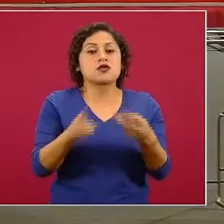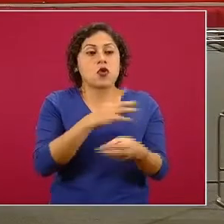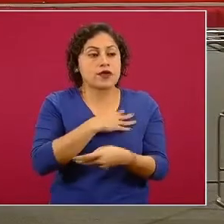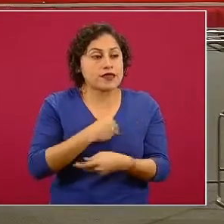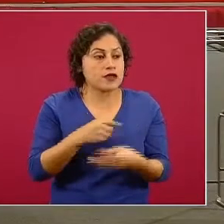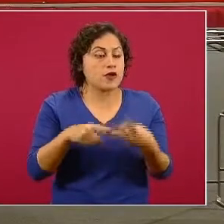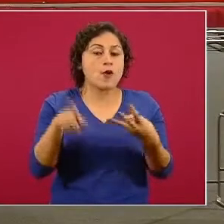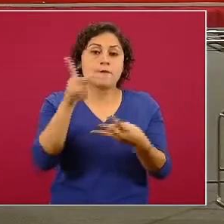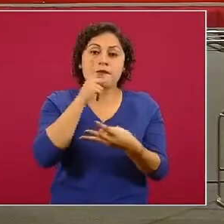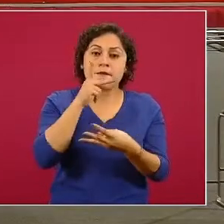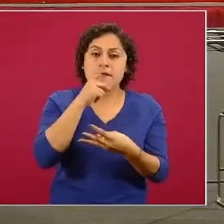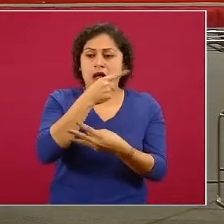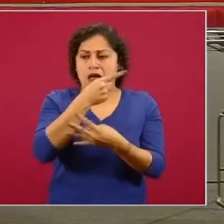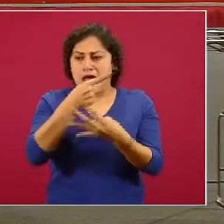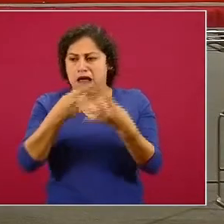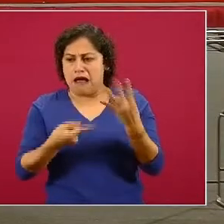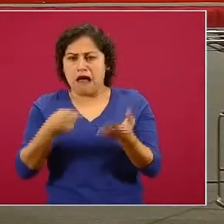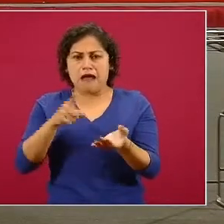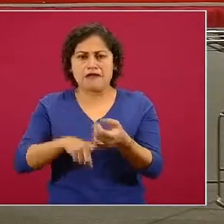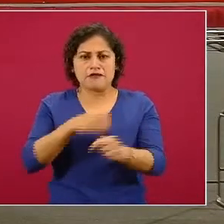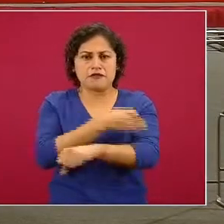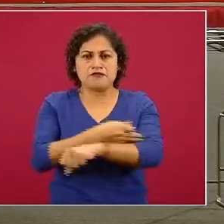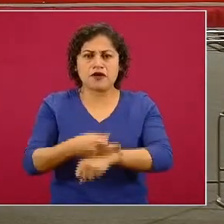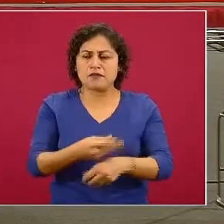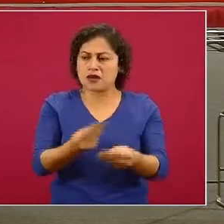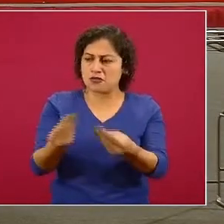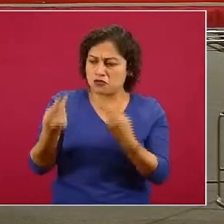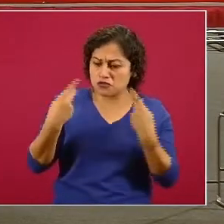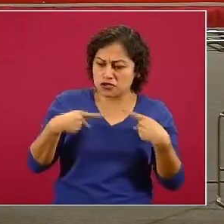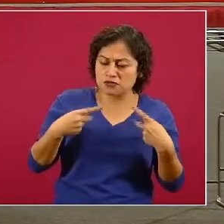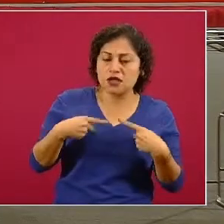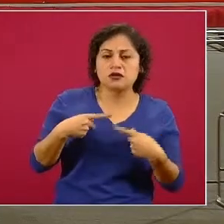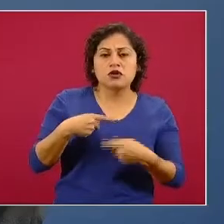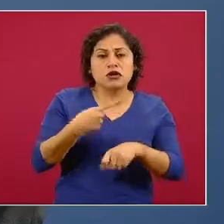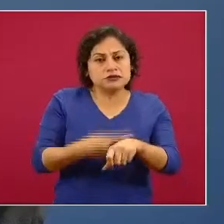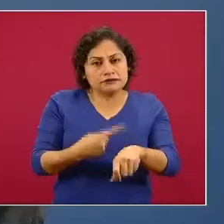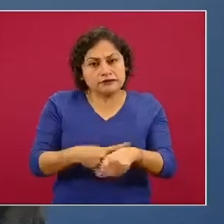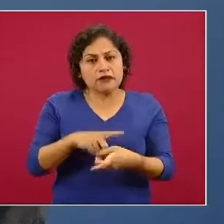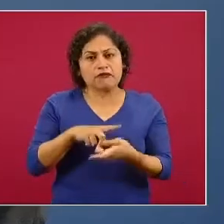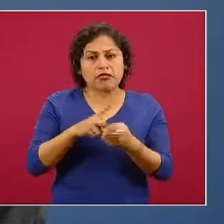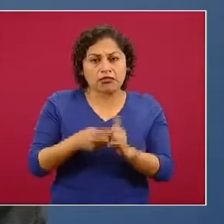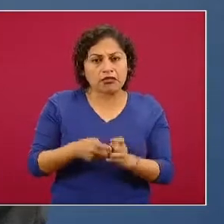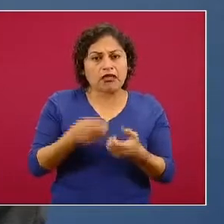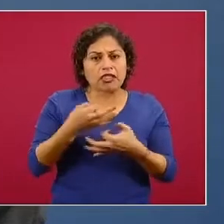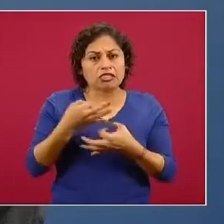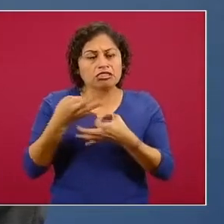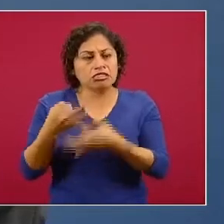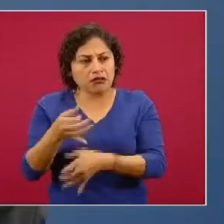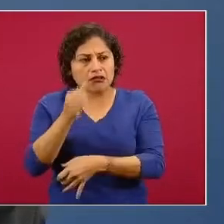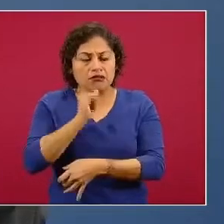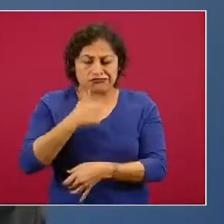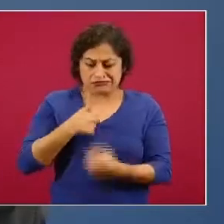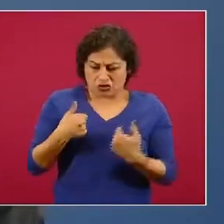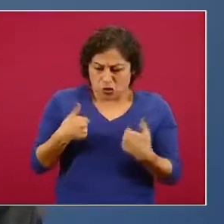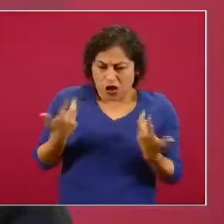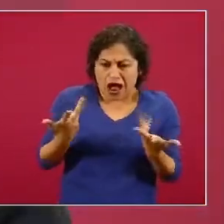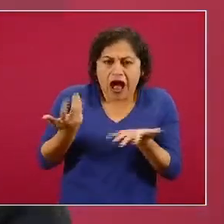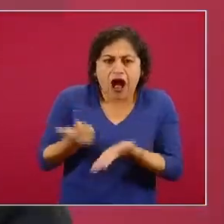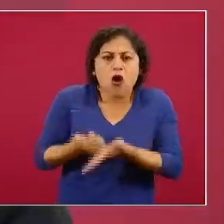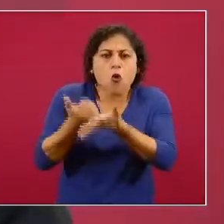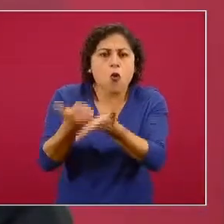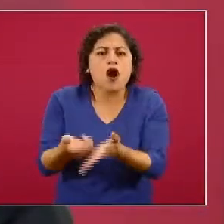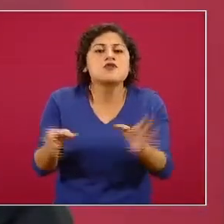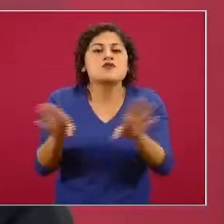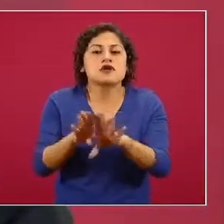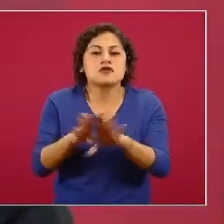papá, que lo estoy viendo que está enfermo, que está deprimido, que no puede dejar de consumir alcohol, ¿qué hago? Y esto